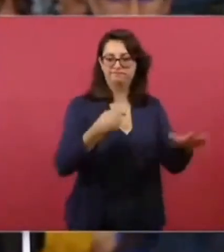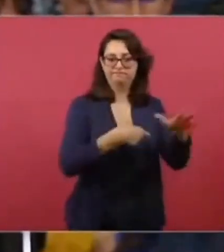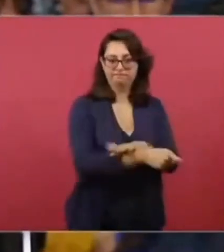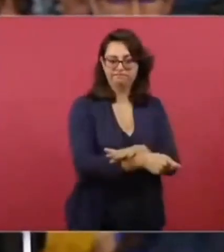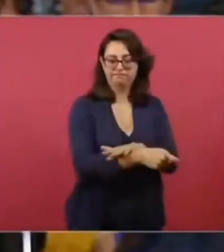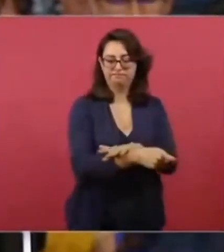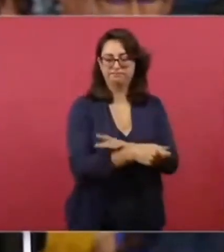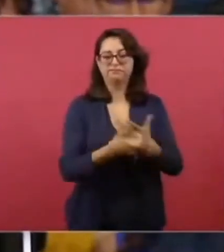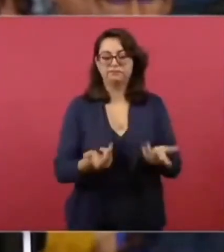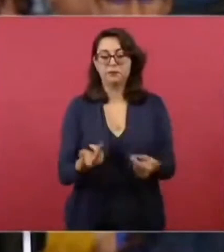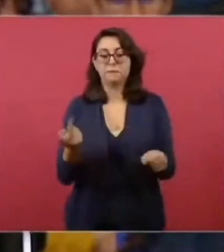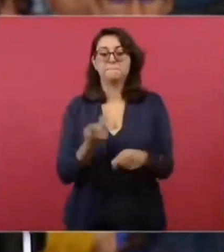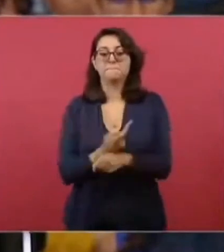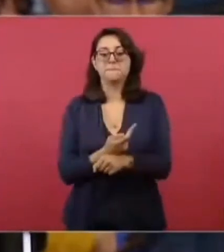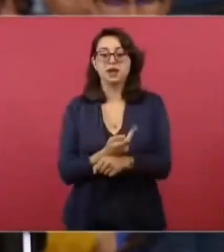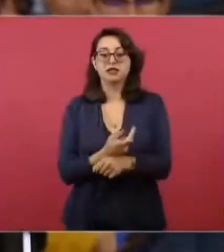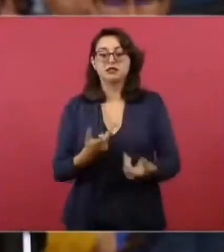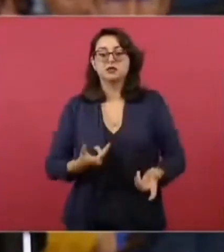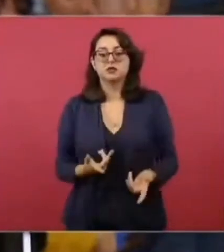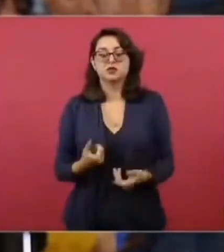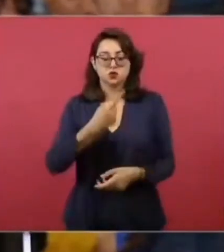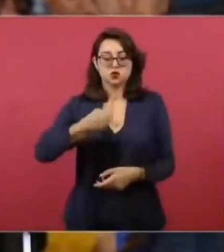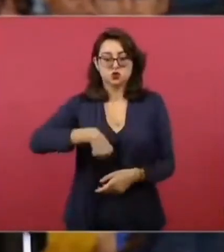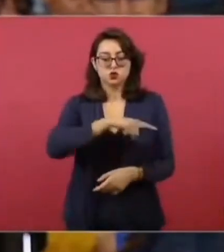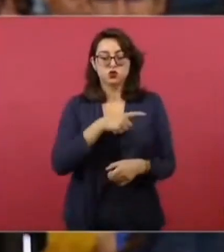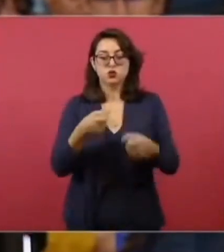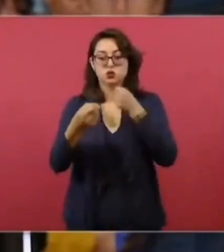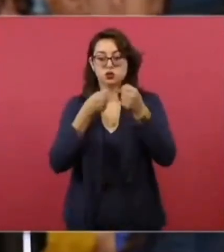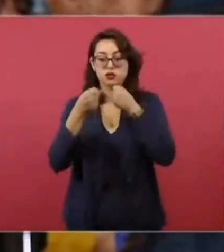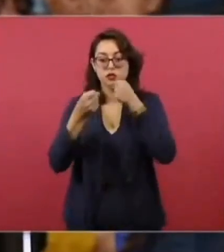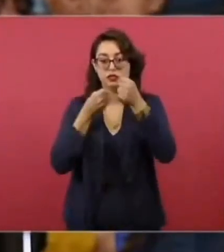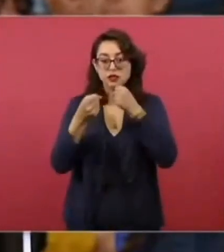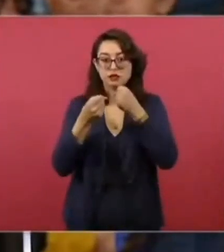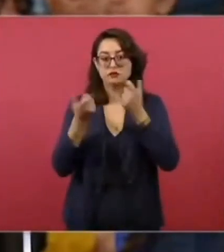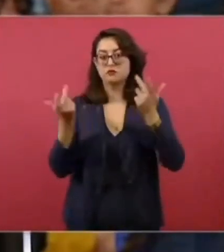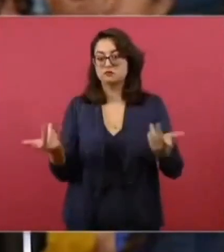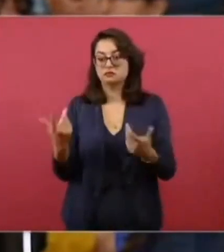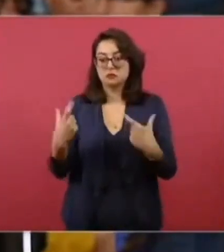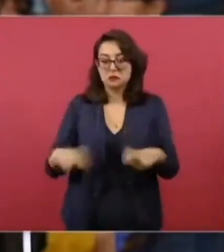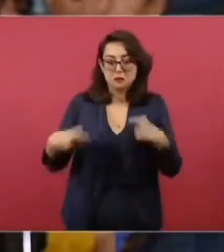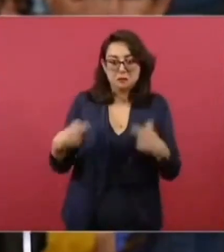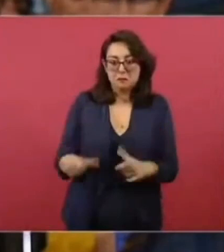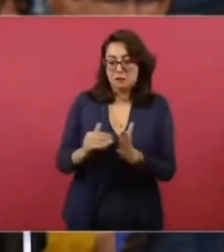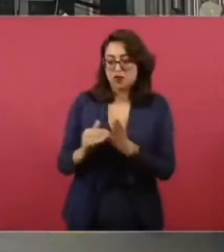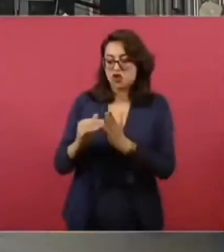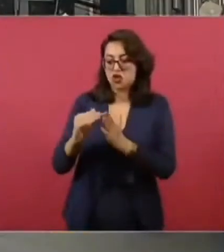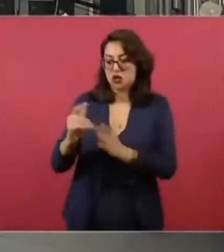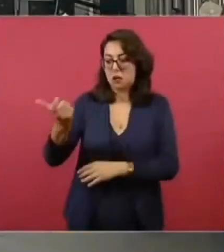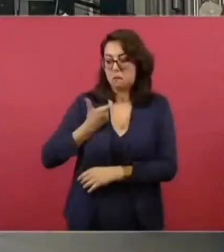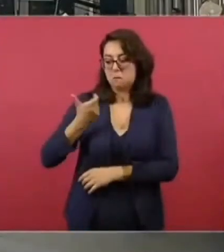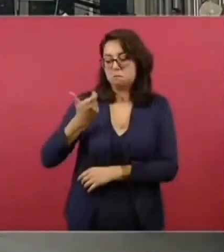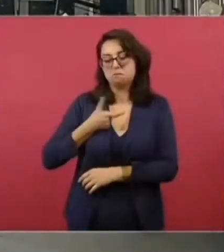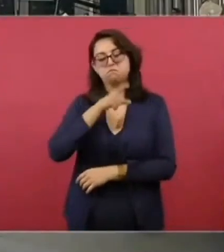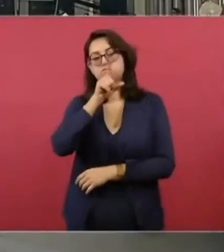que asistimos a esta conferencia, que no tienen salarios multimillonarios, que de hecho la mayoría